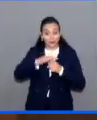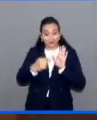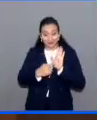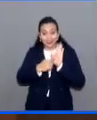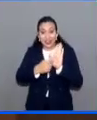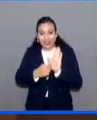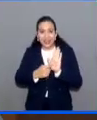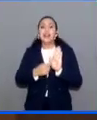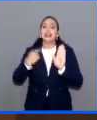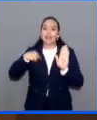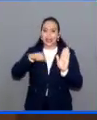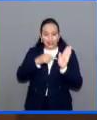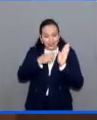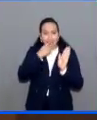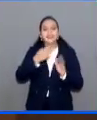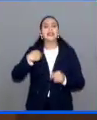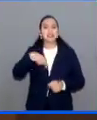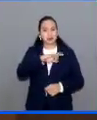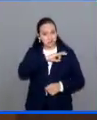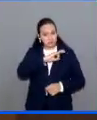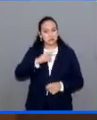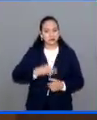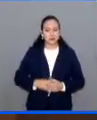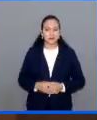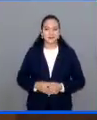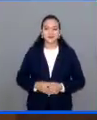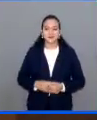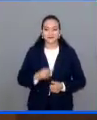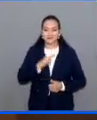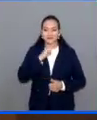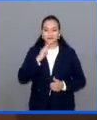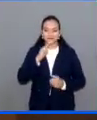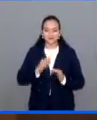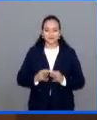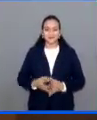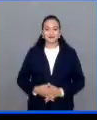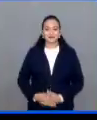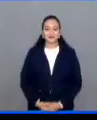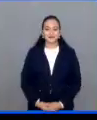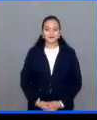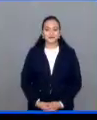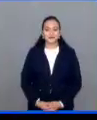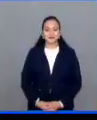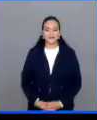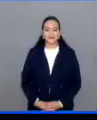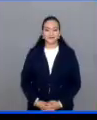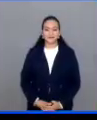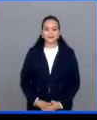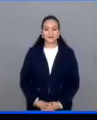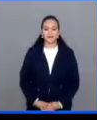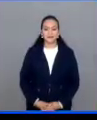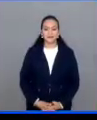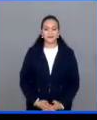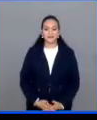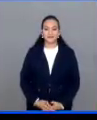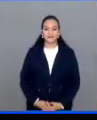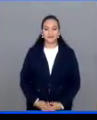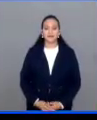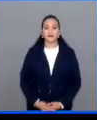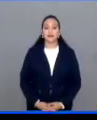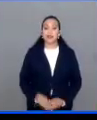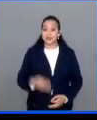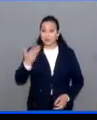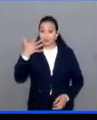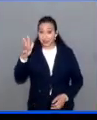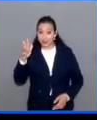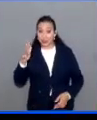autosuficientes. Para el canal del Poder Judicial de la Federación, Juan Carlos González. 7 de cada 10 padres de